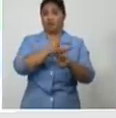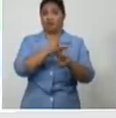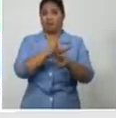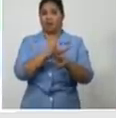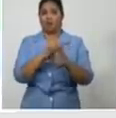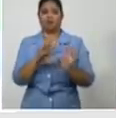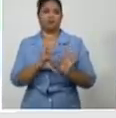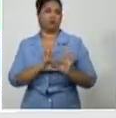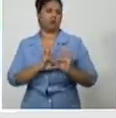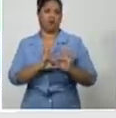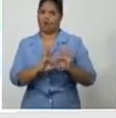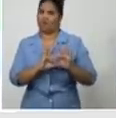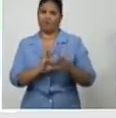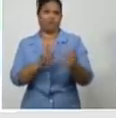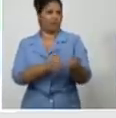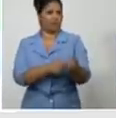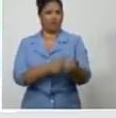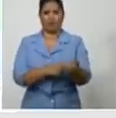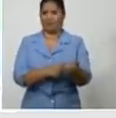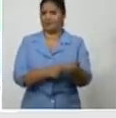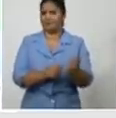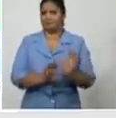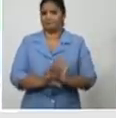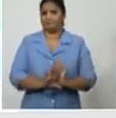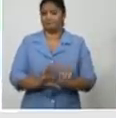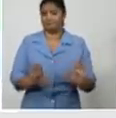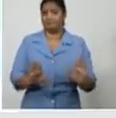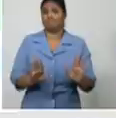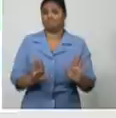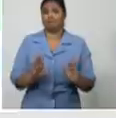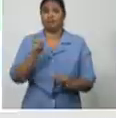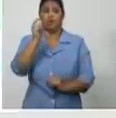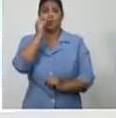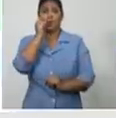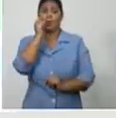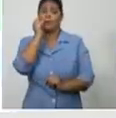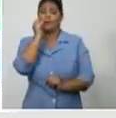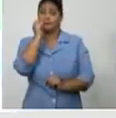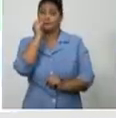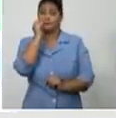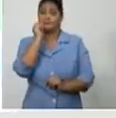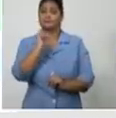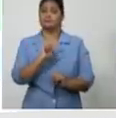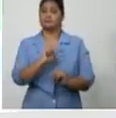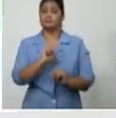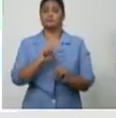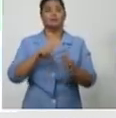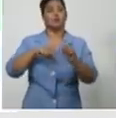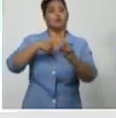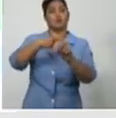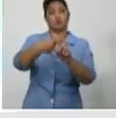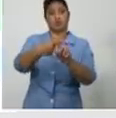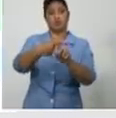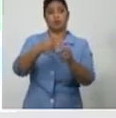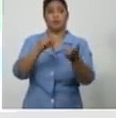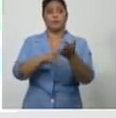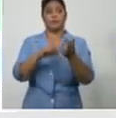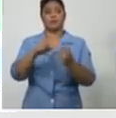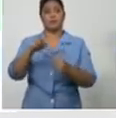de la enfermedad. Este paciente se confirmó con PCR el 6 de